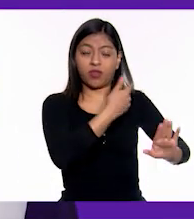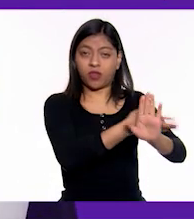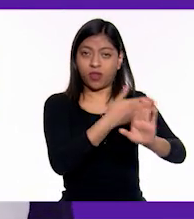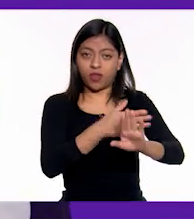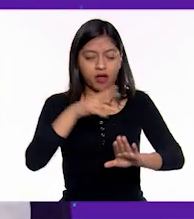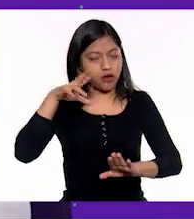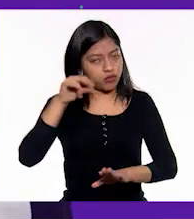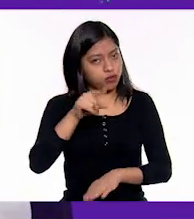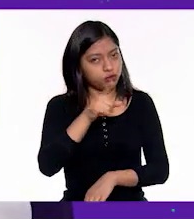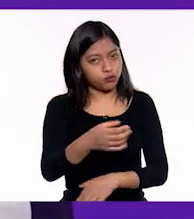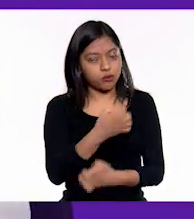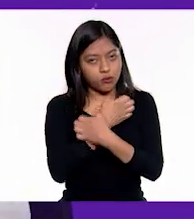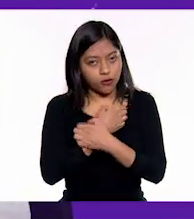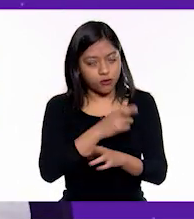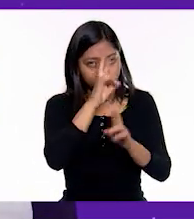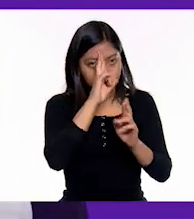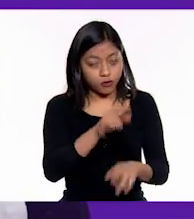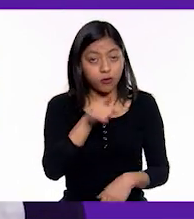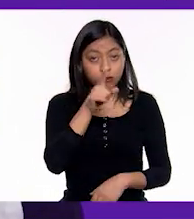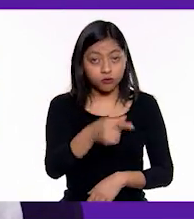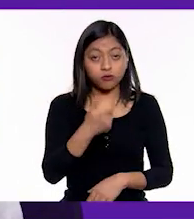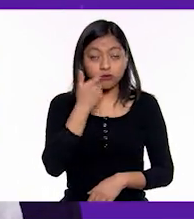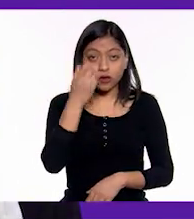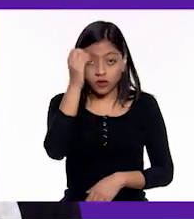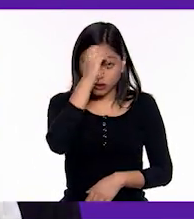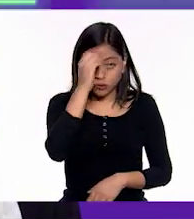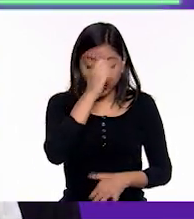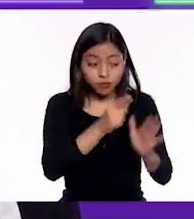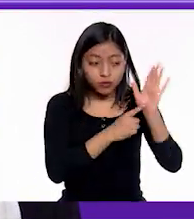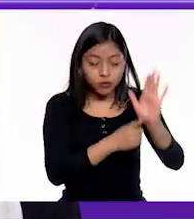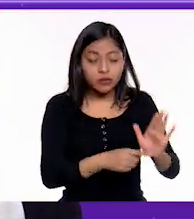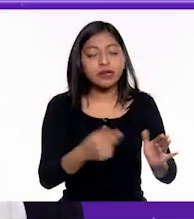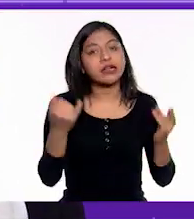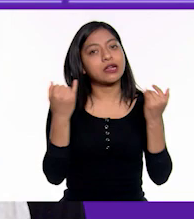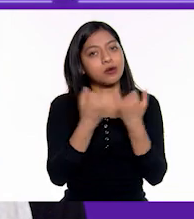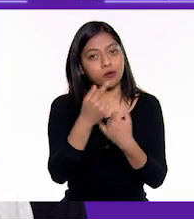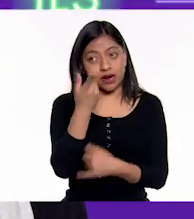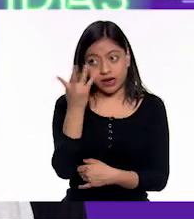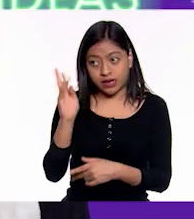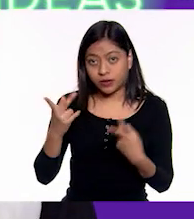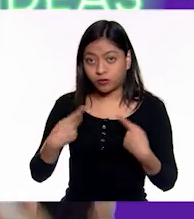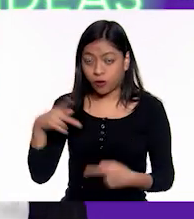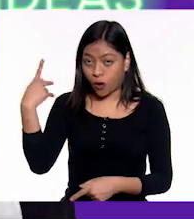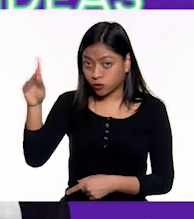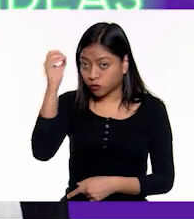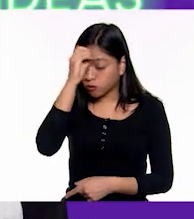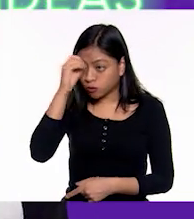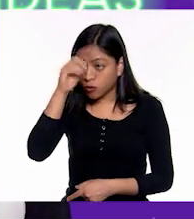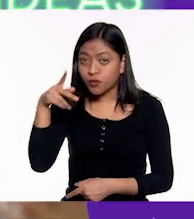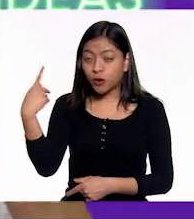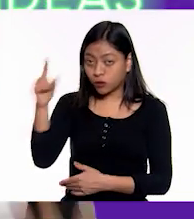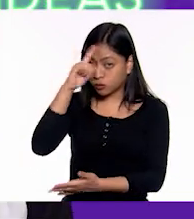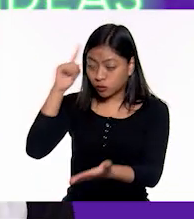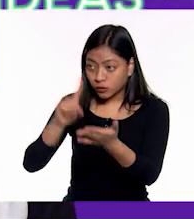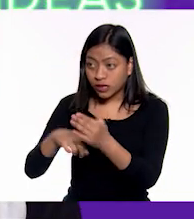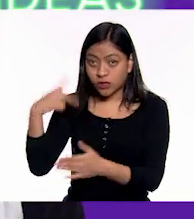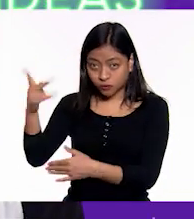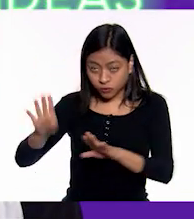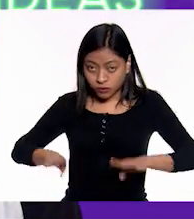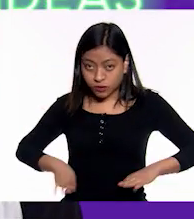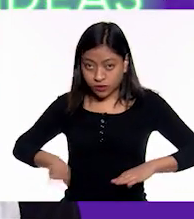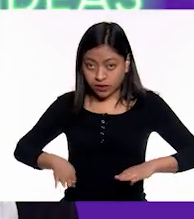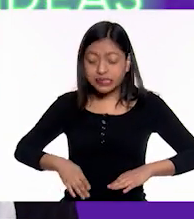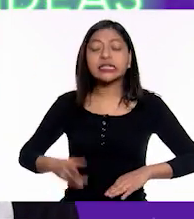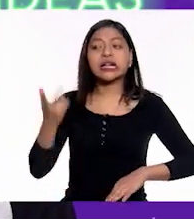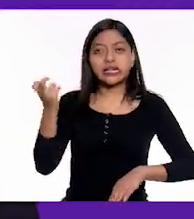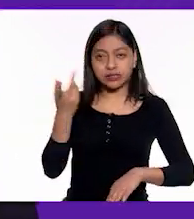El derecho a que se respeten nuestras ideas también implica el compromiso de respetar las ideas, creencias y valores de